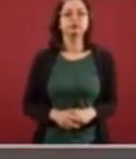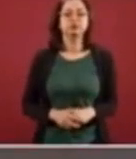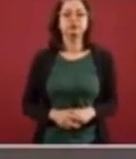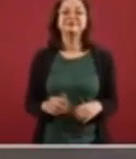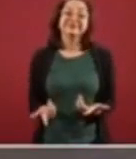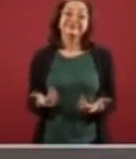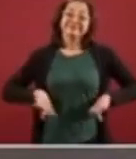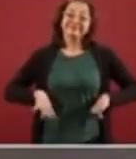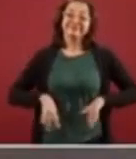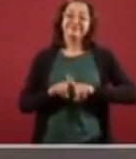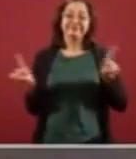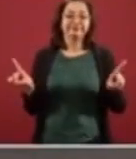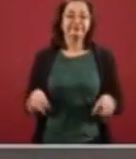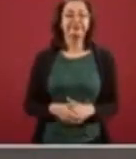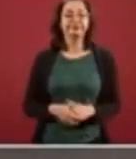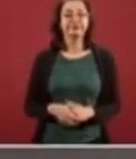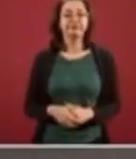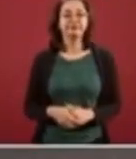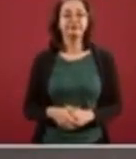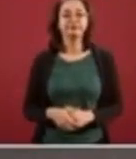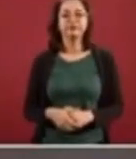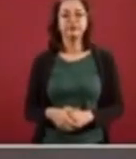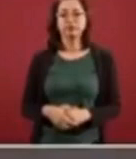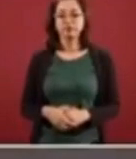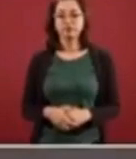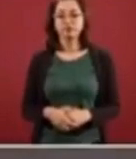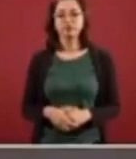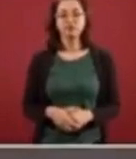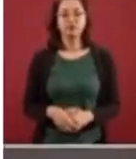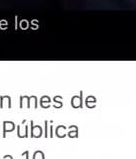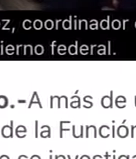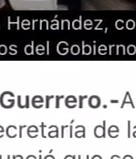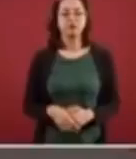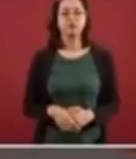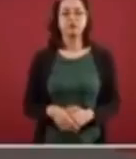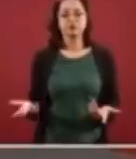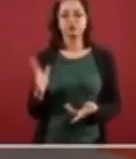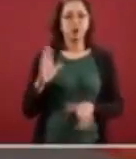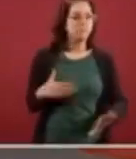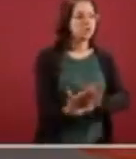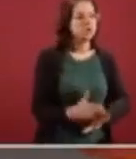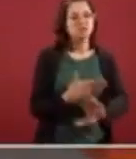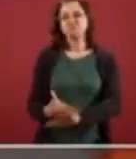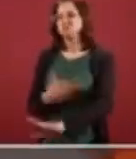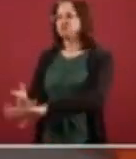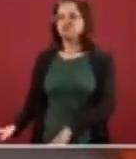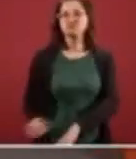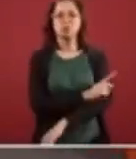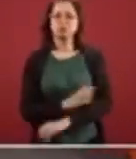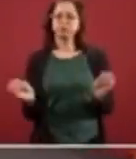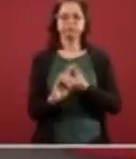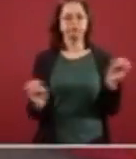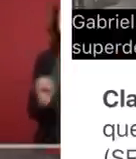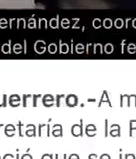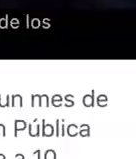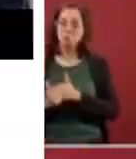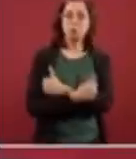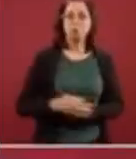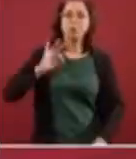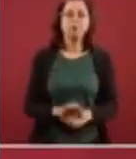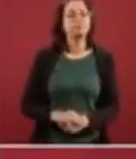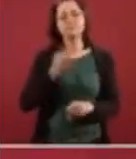Esa es una pequeña diferencia. Así como no perseguimos a nadie por ser opositores, tampoco